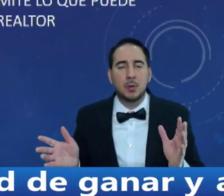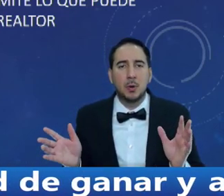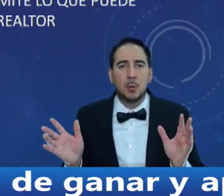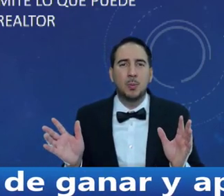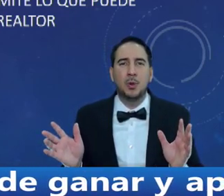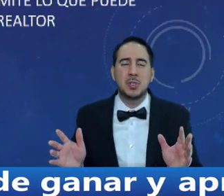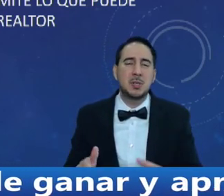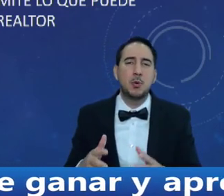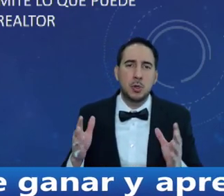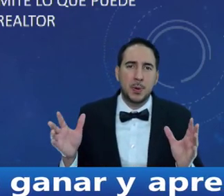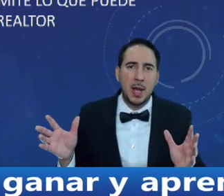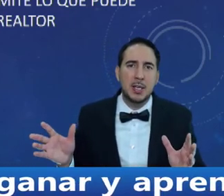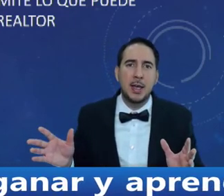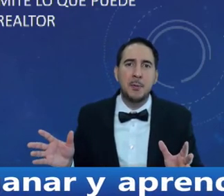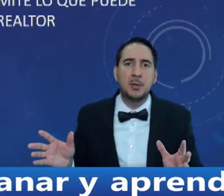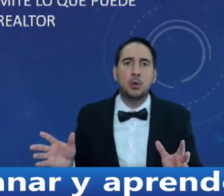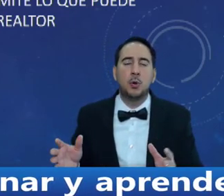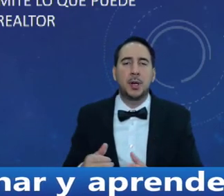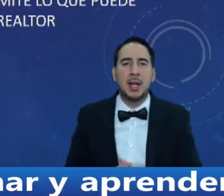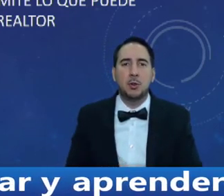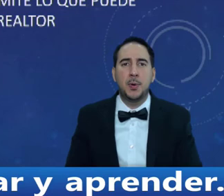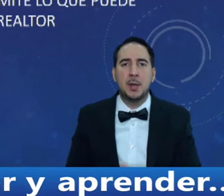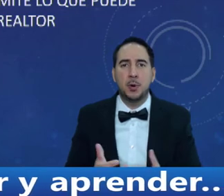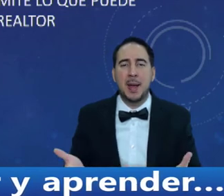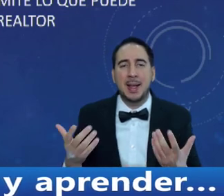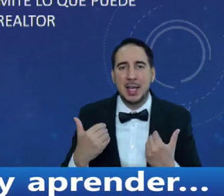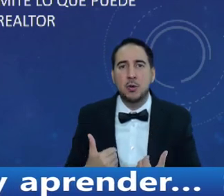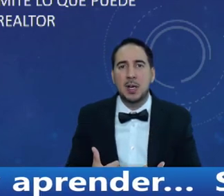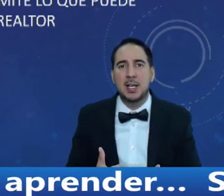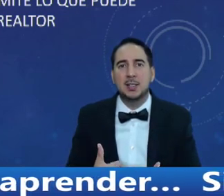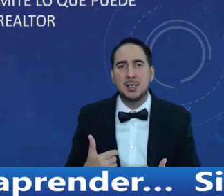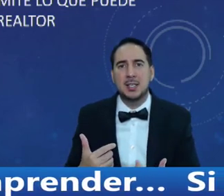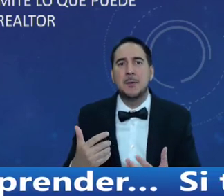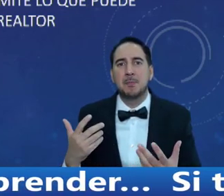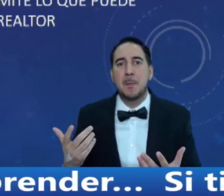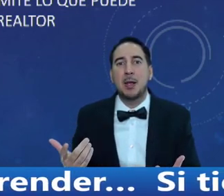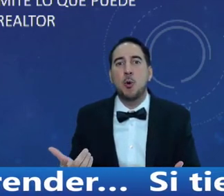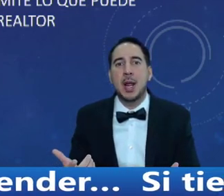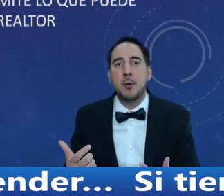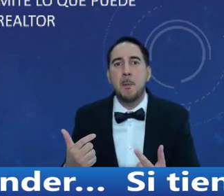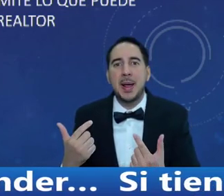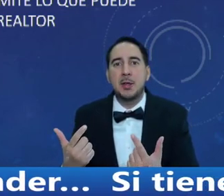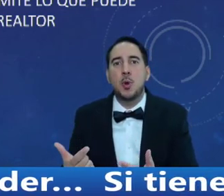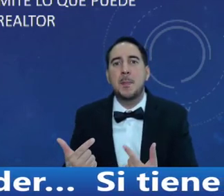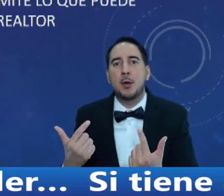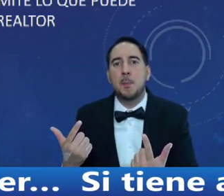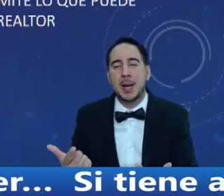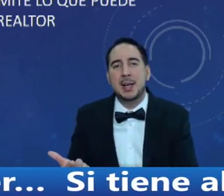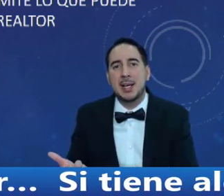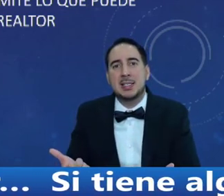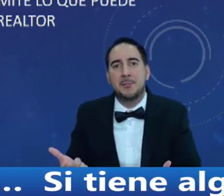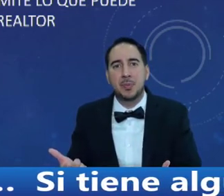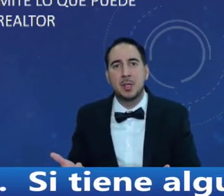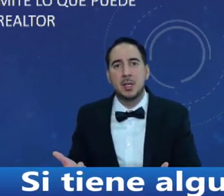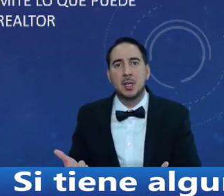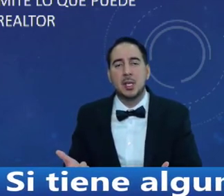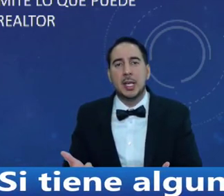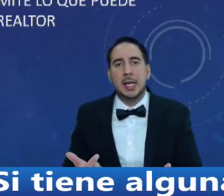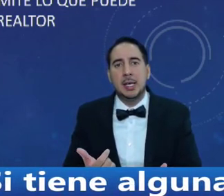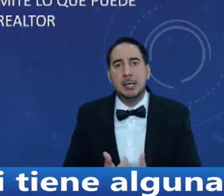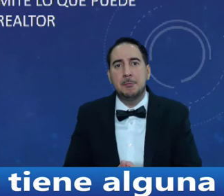ahí, no sé si muchos, pero he visto realtos por ahí porque me han caído clientes y dicen, me cobraron para ayudarme a comprar casa,